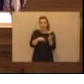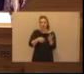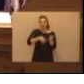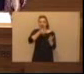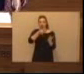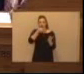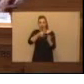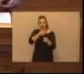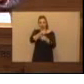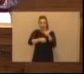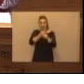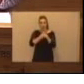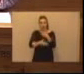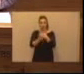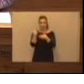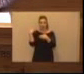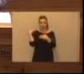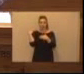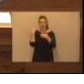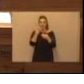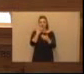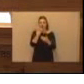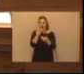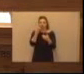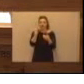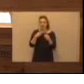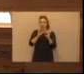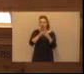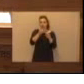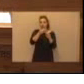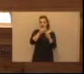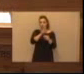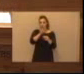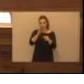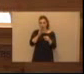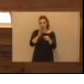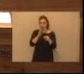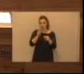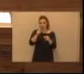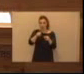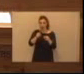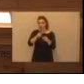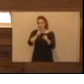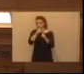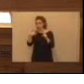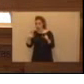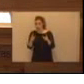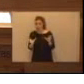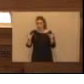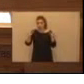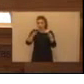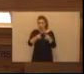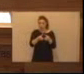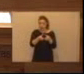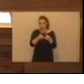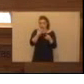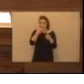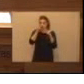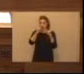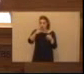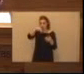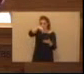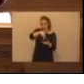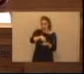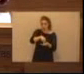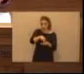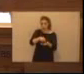pasadas legislaturas, si se hubieran sumado cada vez que el Partido Popular, y de aquella foro el Partido Popular estaban juntos, pedían, cada vez que salían a esta tribuna, pedían un